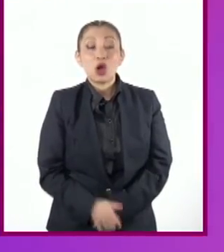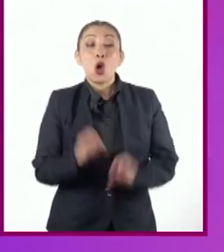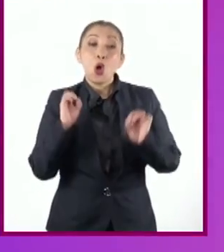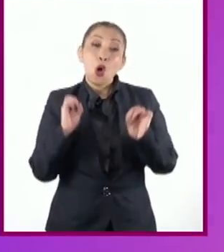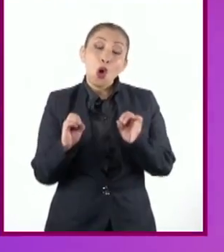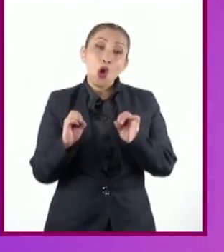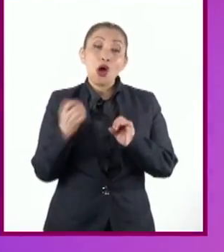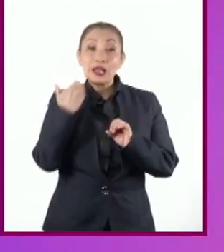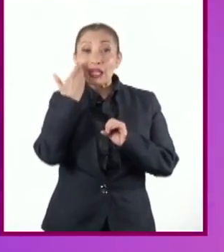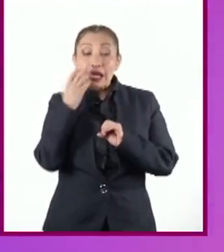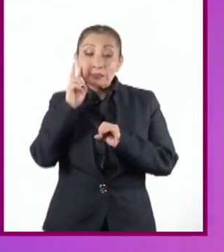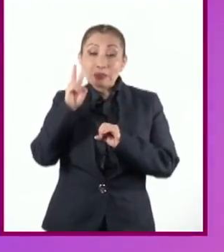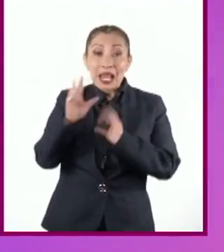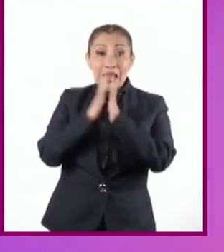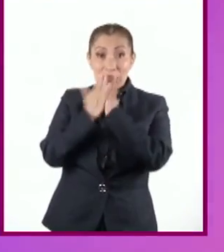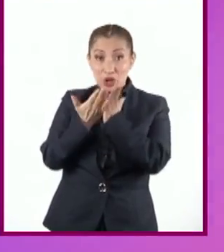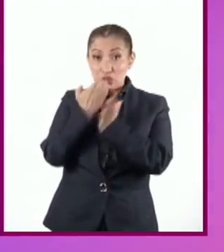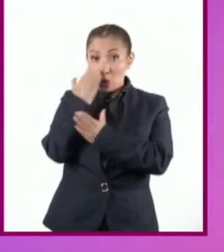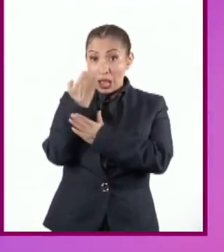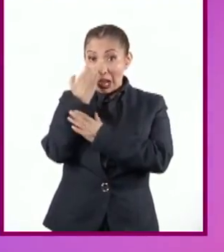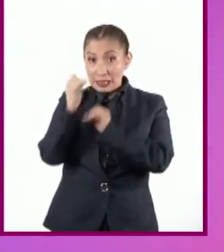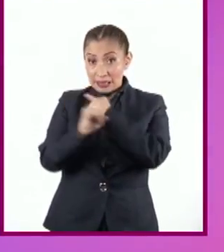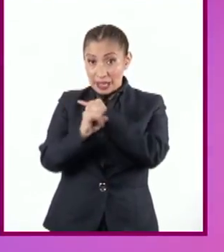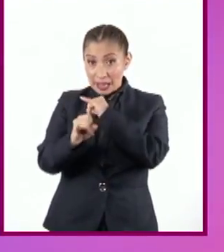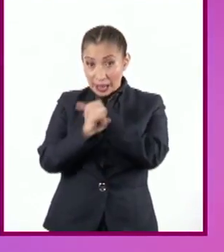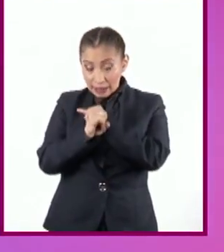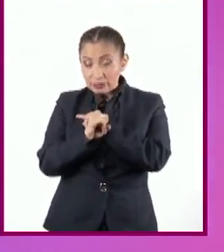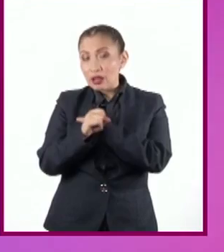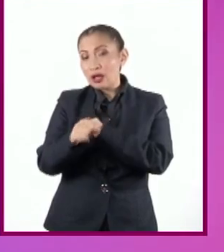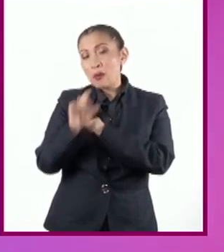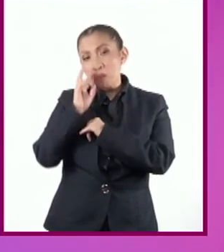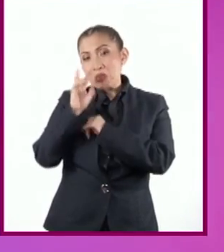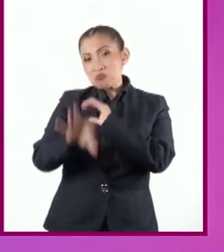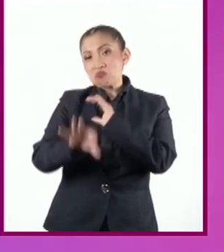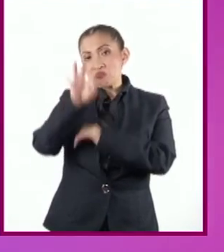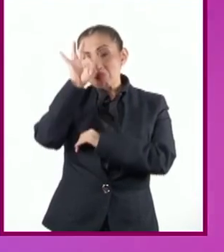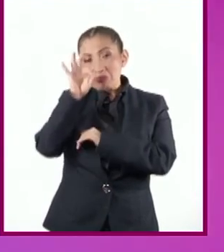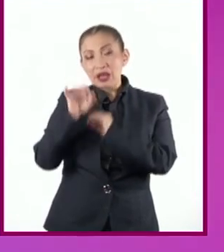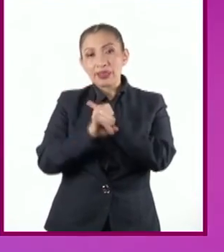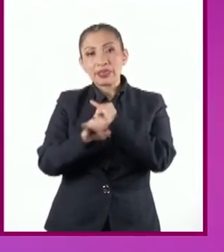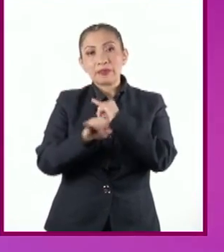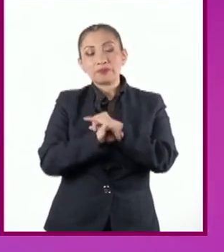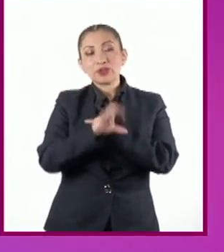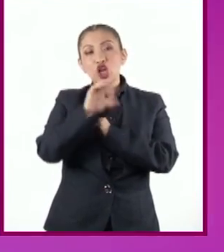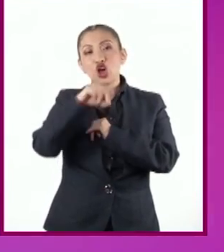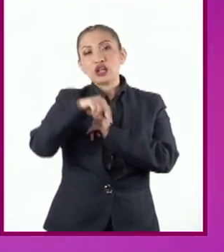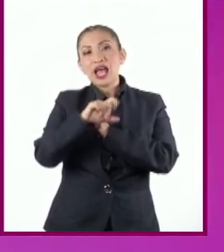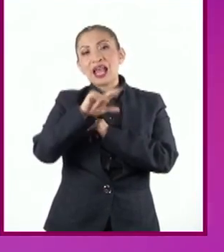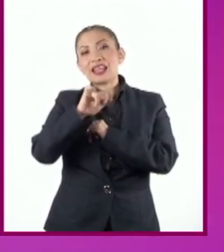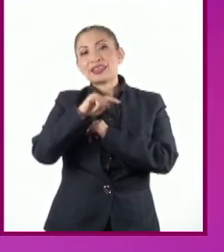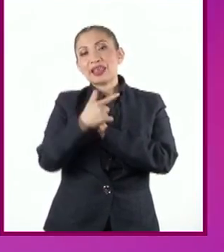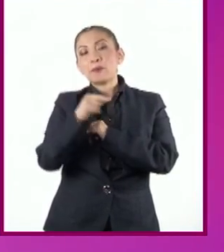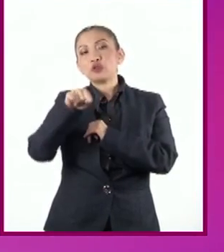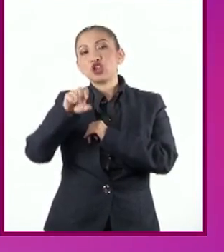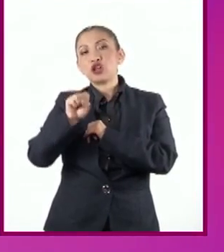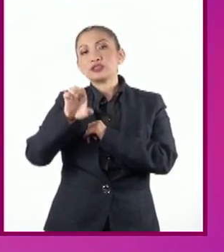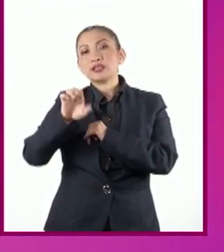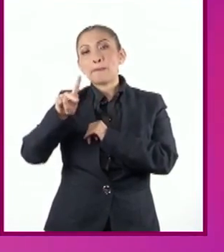Si requieres consultar los libros de texto en versión digital, recuerda que los puedes encontrar en la página